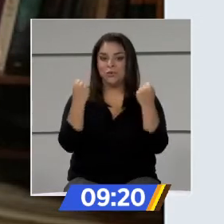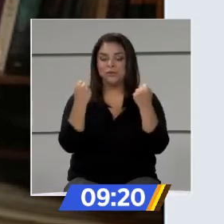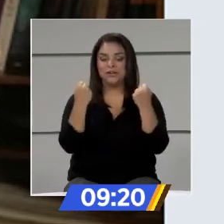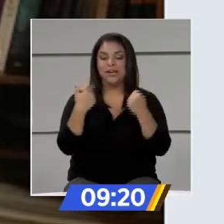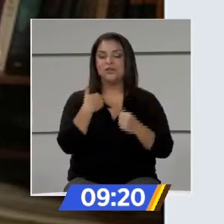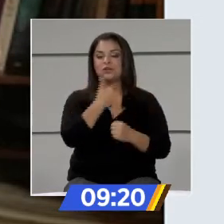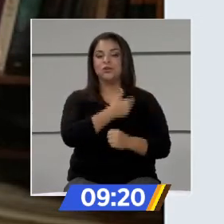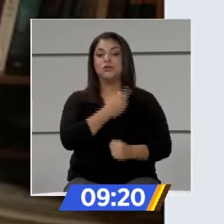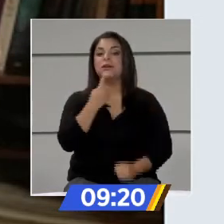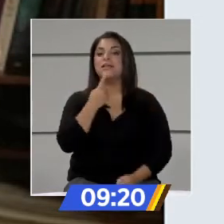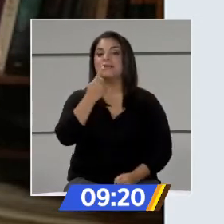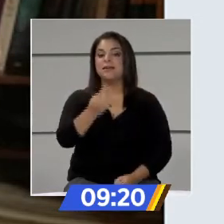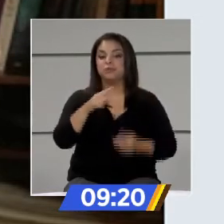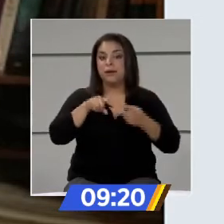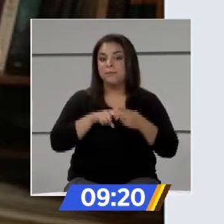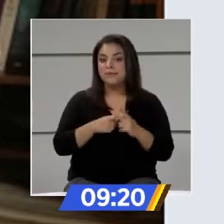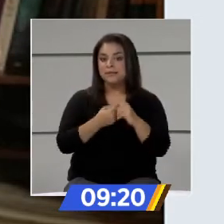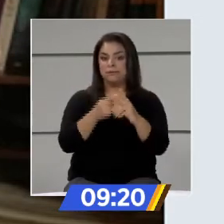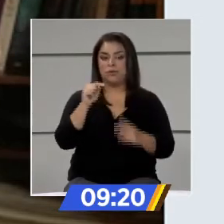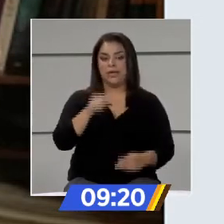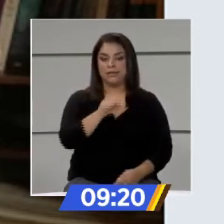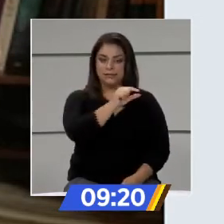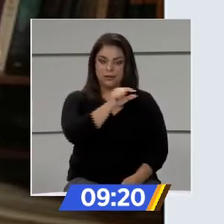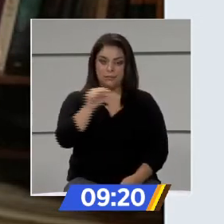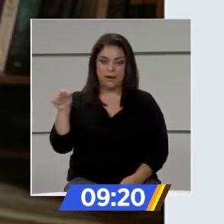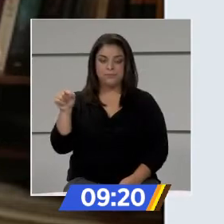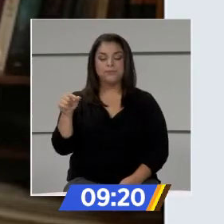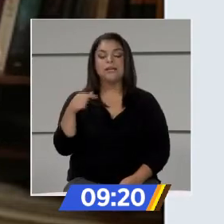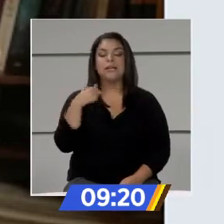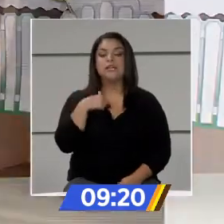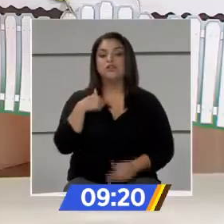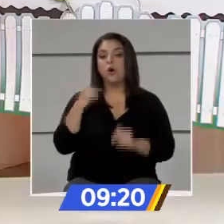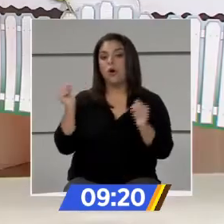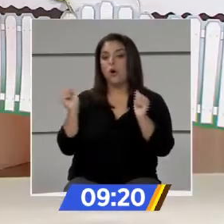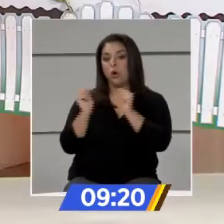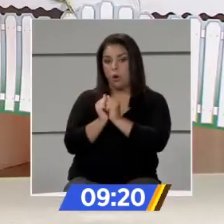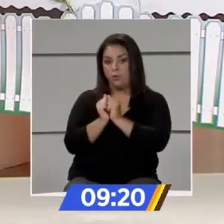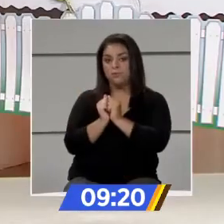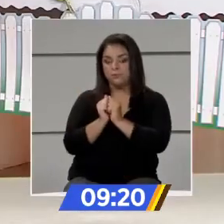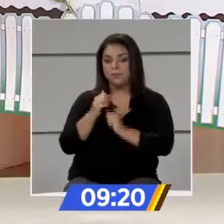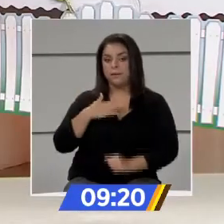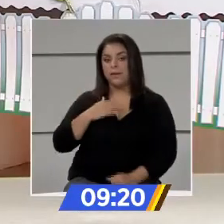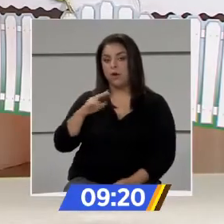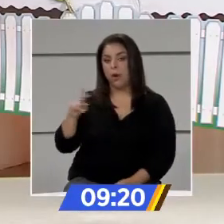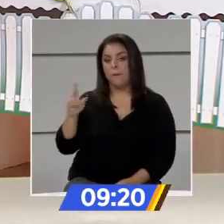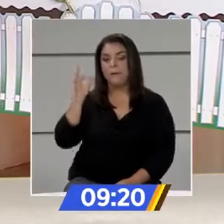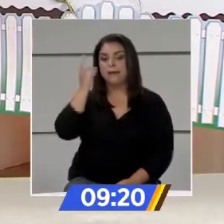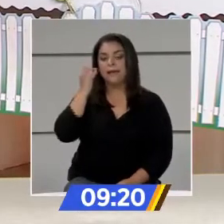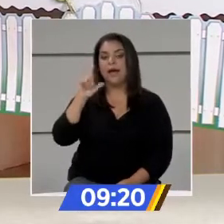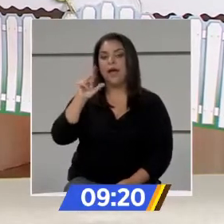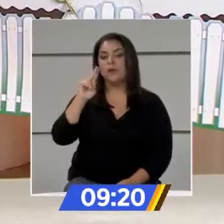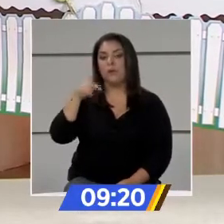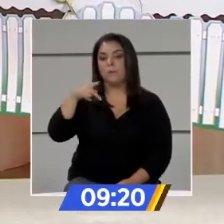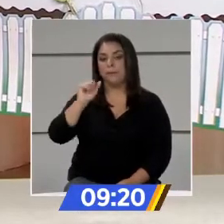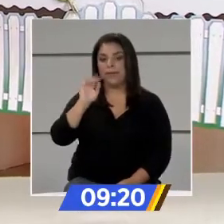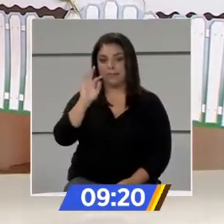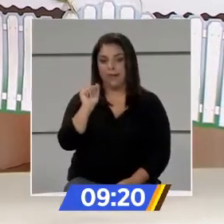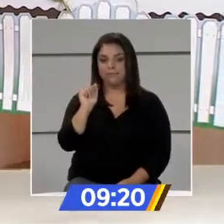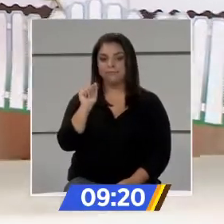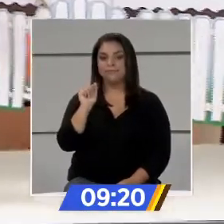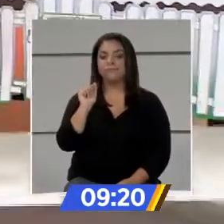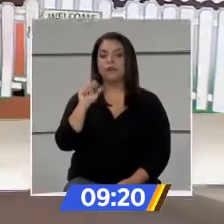de esta semana y que yo junto con mi compañera Lupita Cordero, que ya se va a levantar